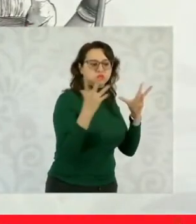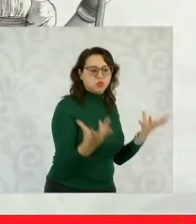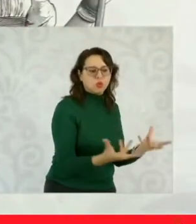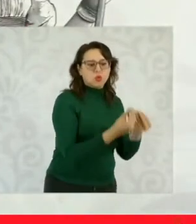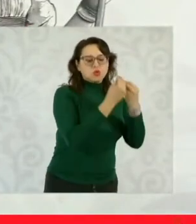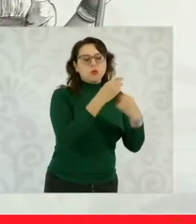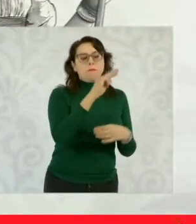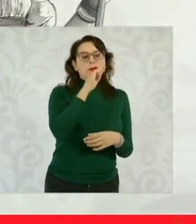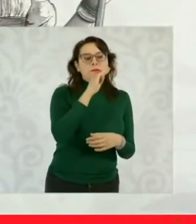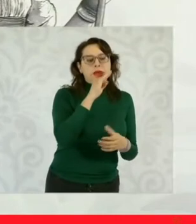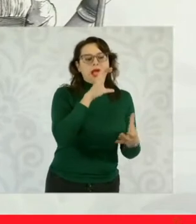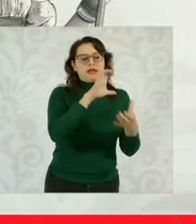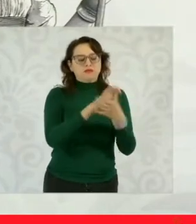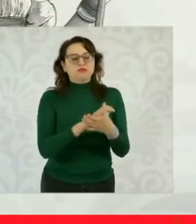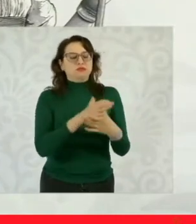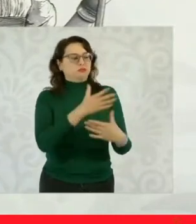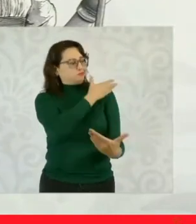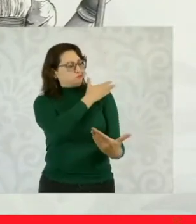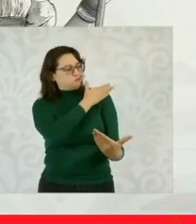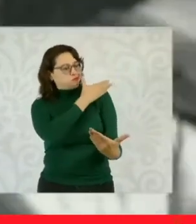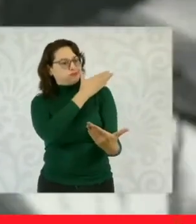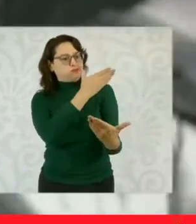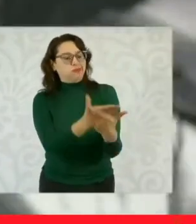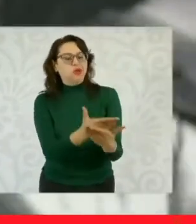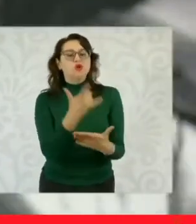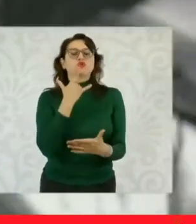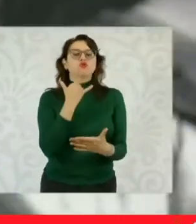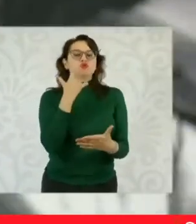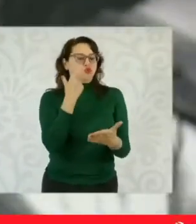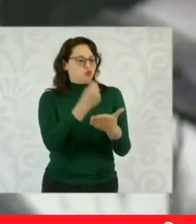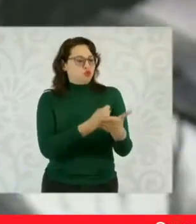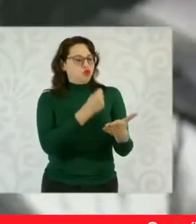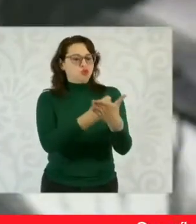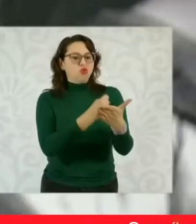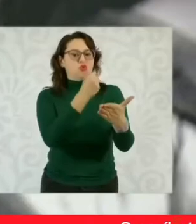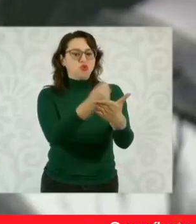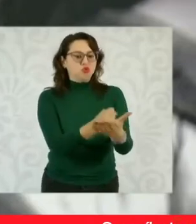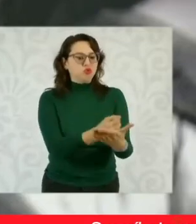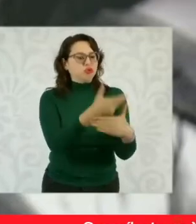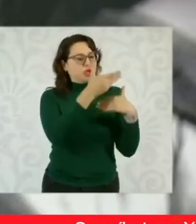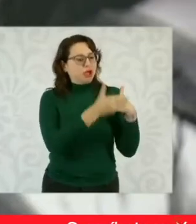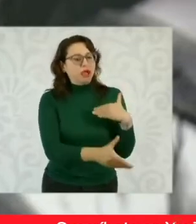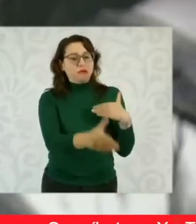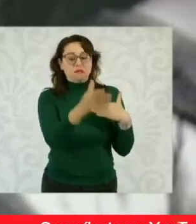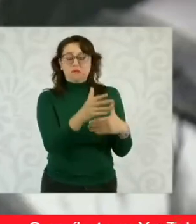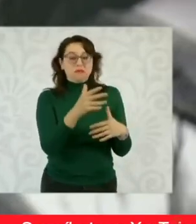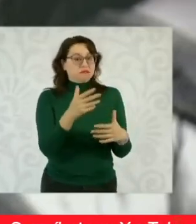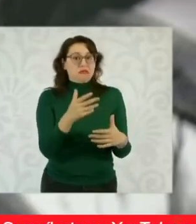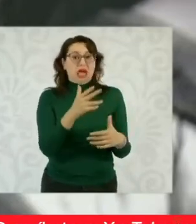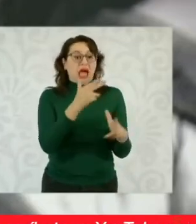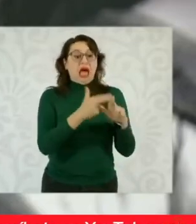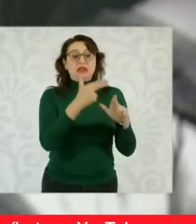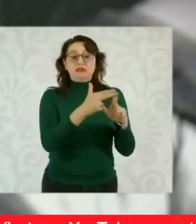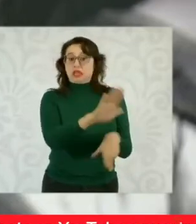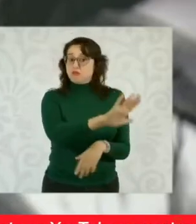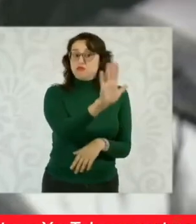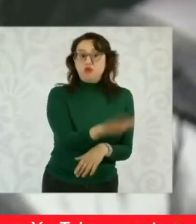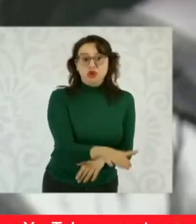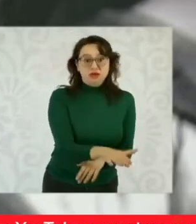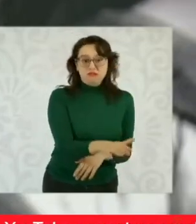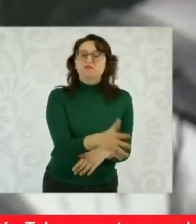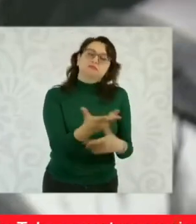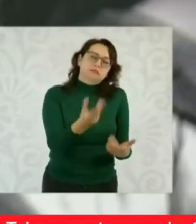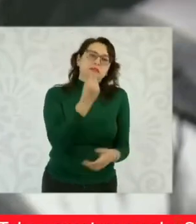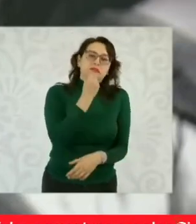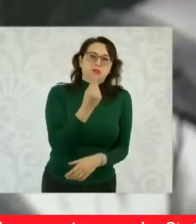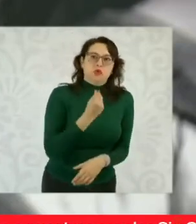desaparecidas, han demostrado que existen luchas que solo son detenidas por el transcurrir natural de la vida, pero no por la pérdida de la convicción